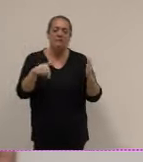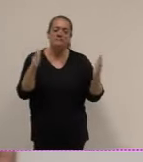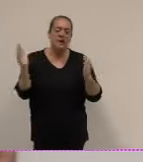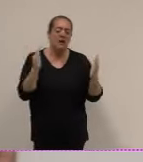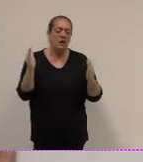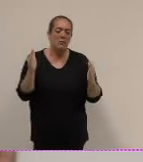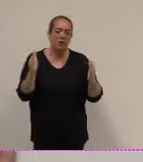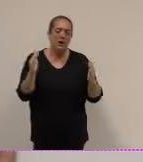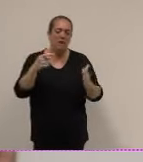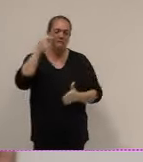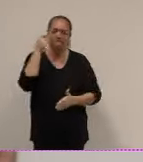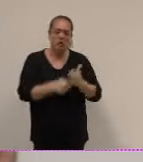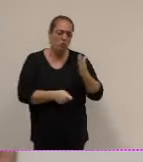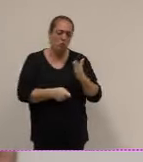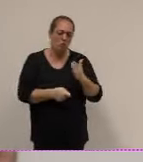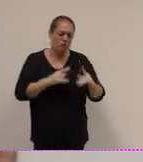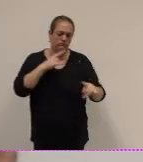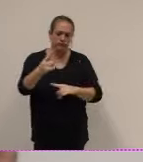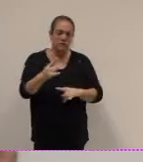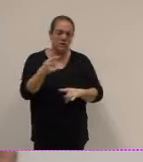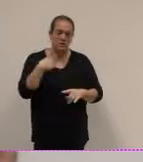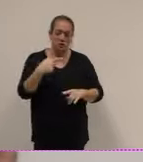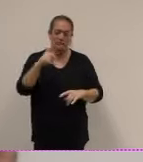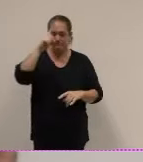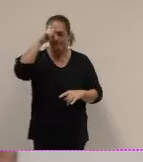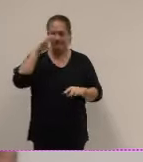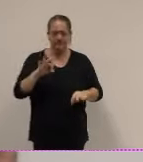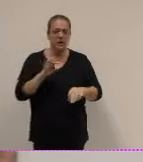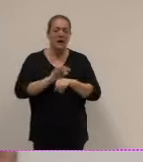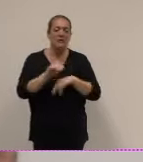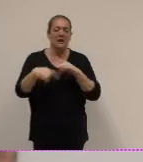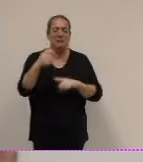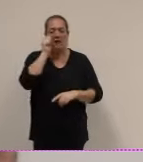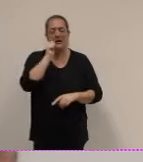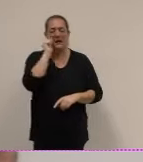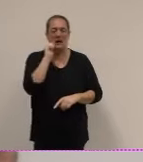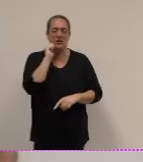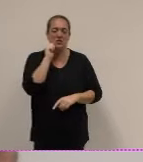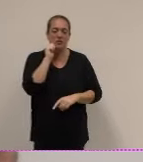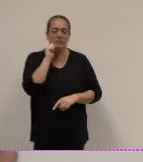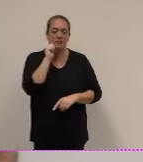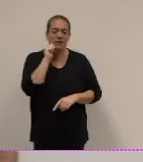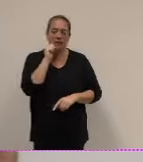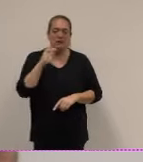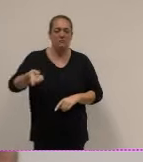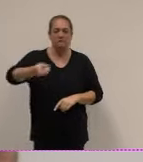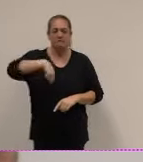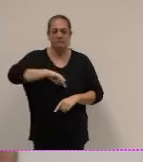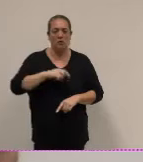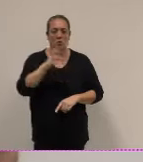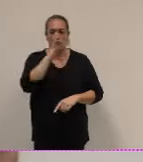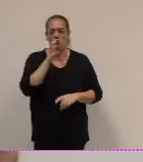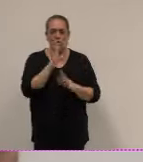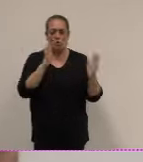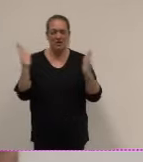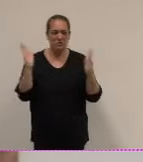tiempo extremadamente duro. Me quedo con eso, con la amistad y el cariño que hemos tenido durante estos